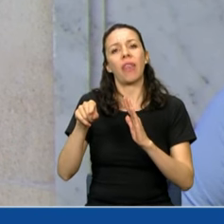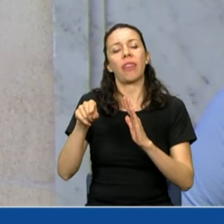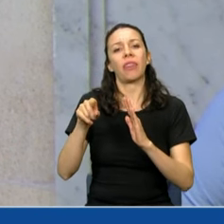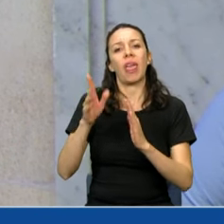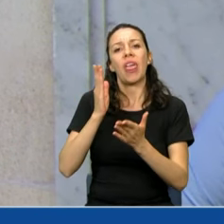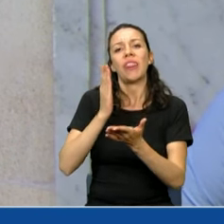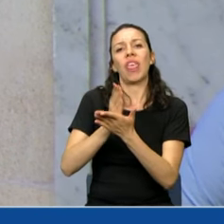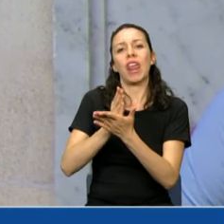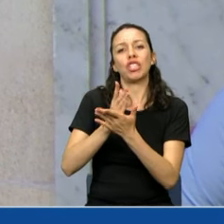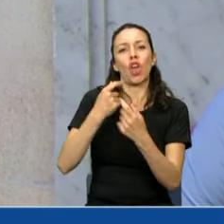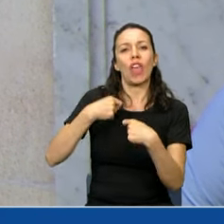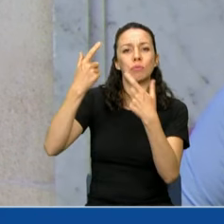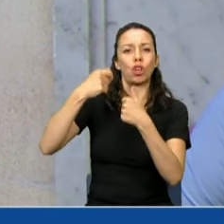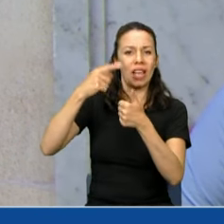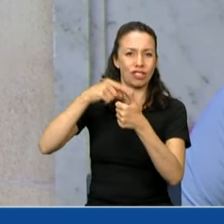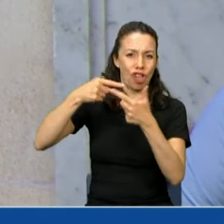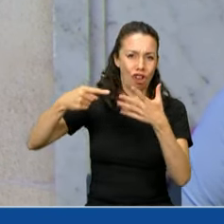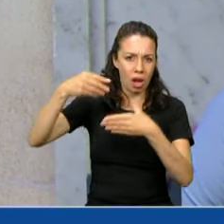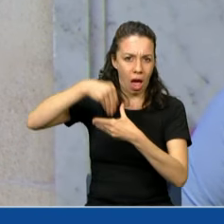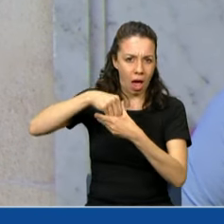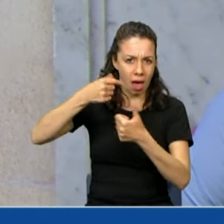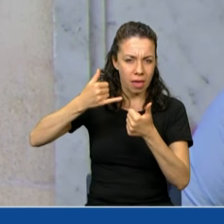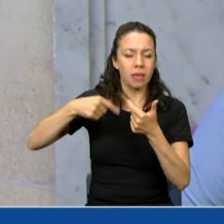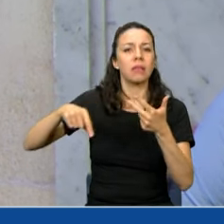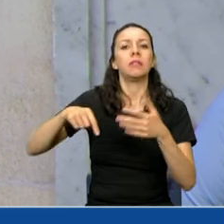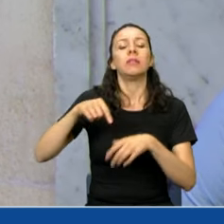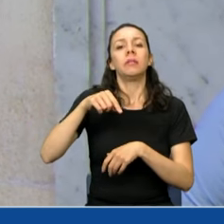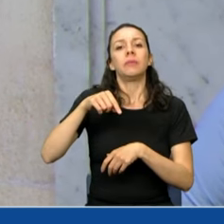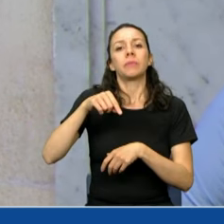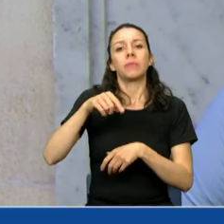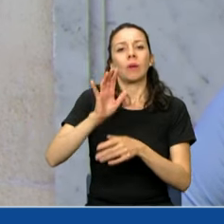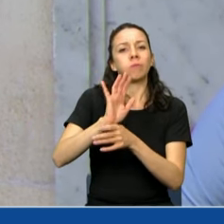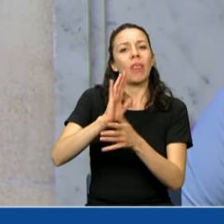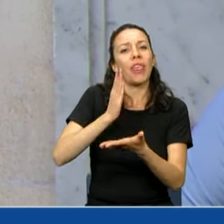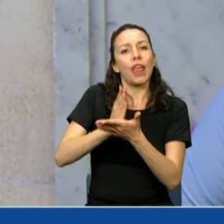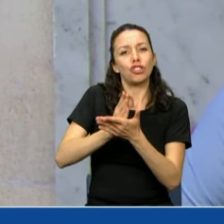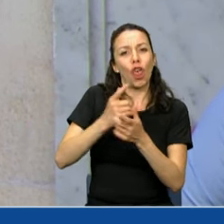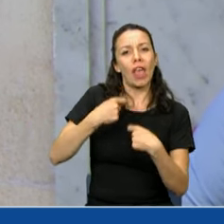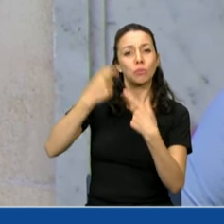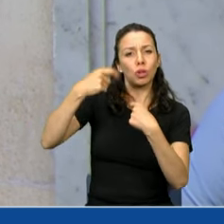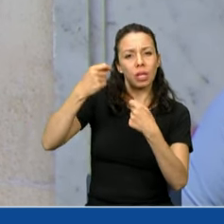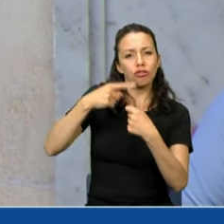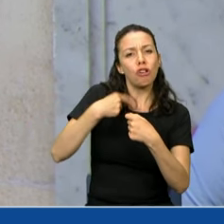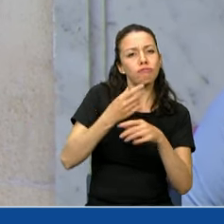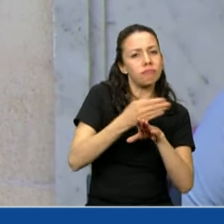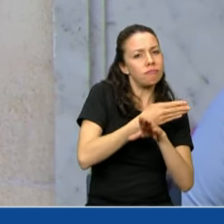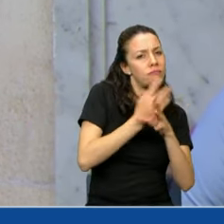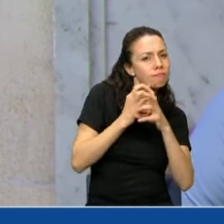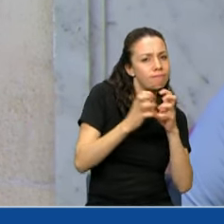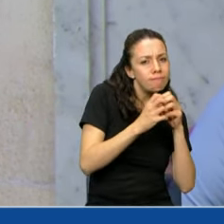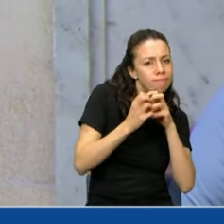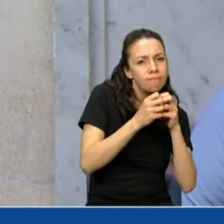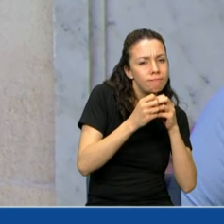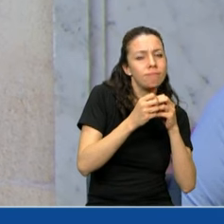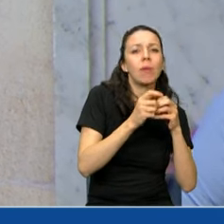derechos de exportación en esos derechos de exportación también estuvimos debatiendo y discutiendo con diputados